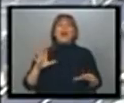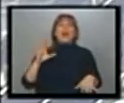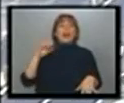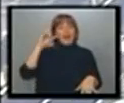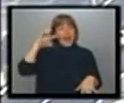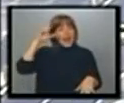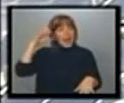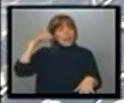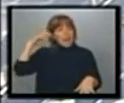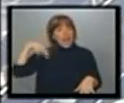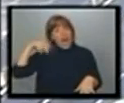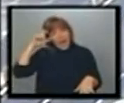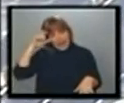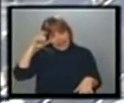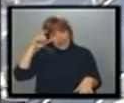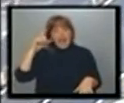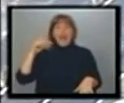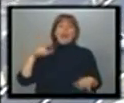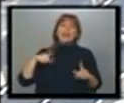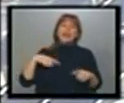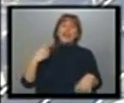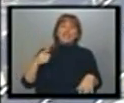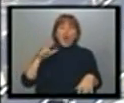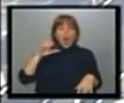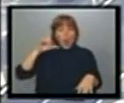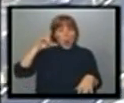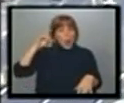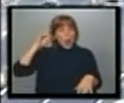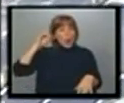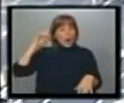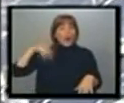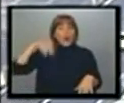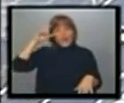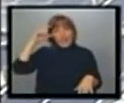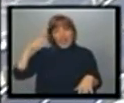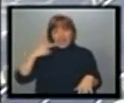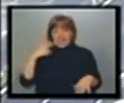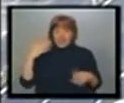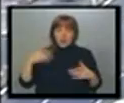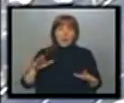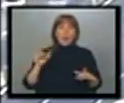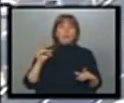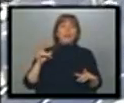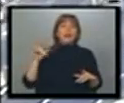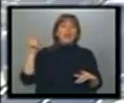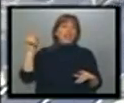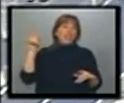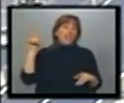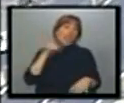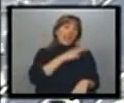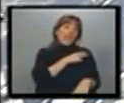Lepiane. En la autopista Lugones, demorado, eso sí, en el acceso norte. Bueno, Daniel, vos que